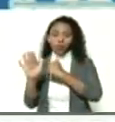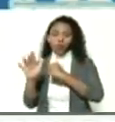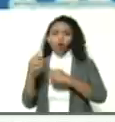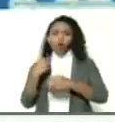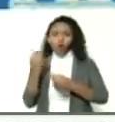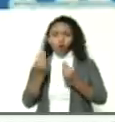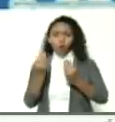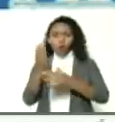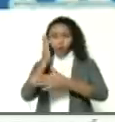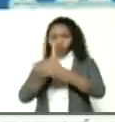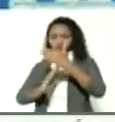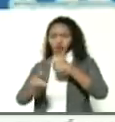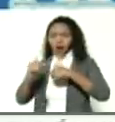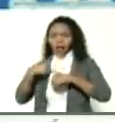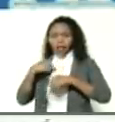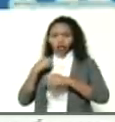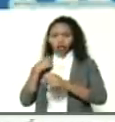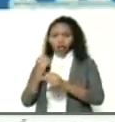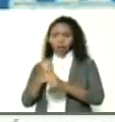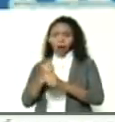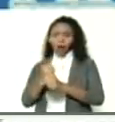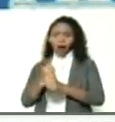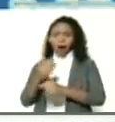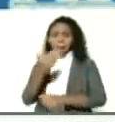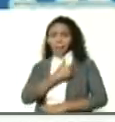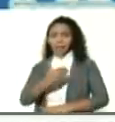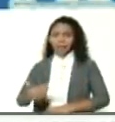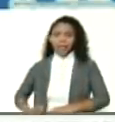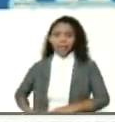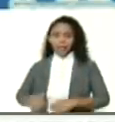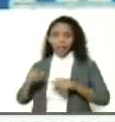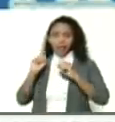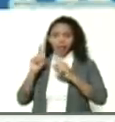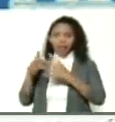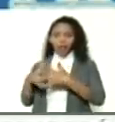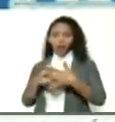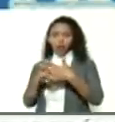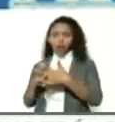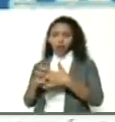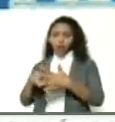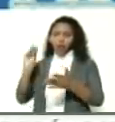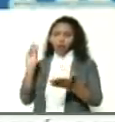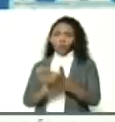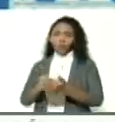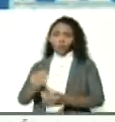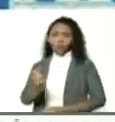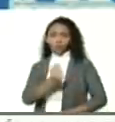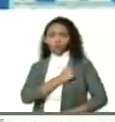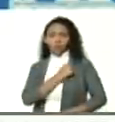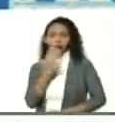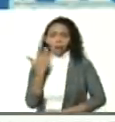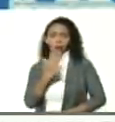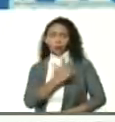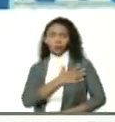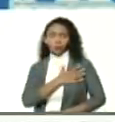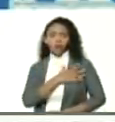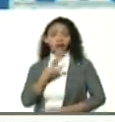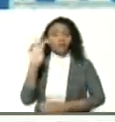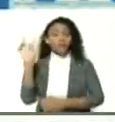humilde servidora de Venezuela al presidente Joe Biden, que se ponga la mano en el corazón, que